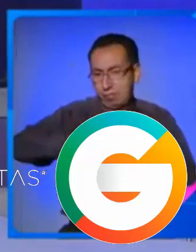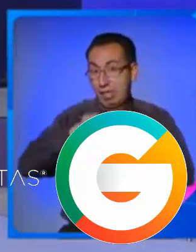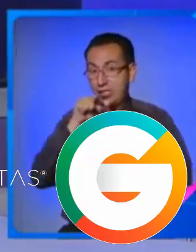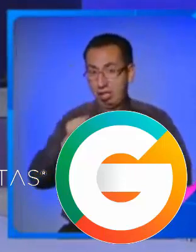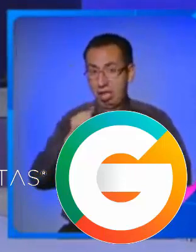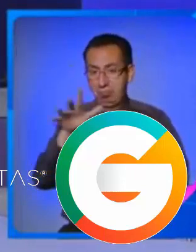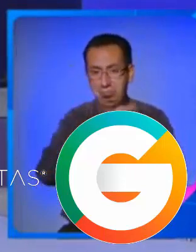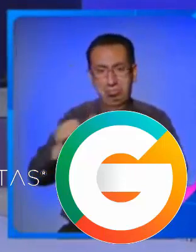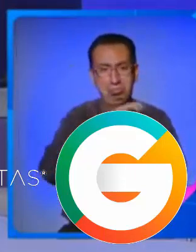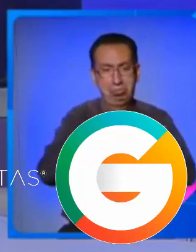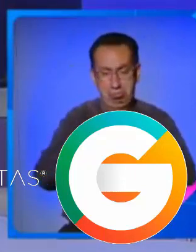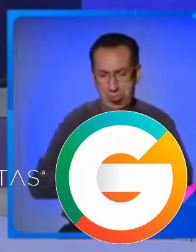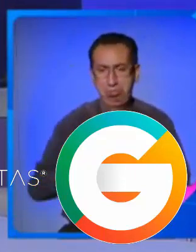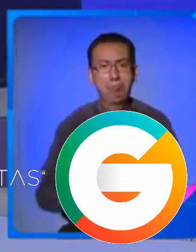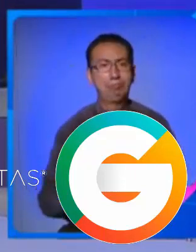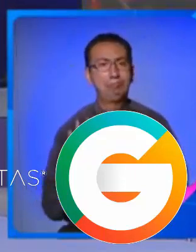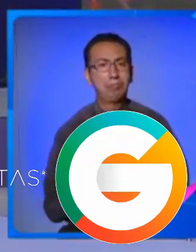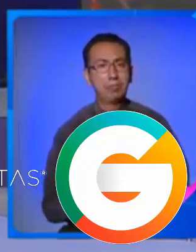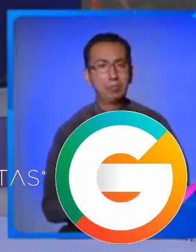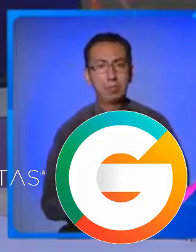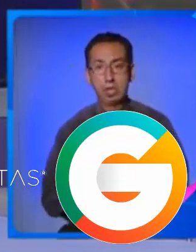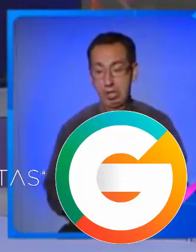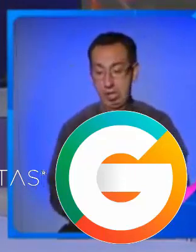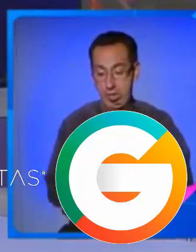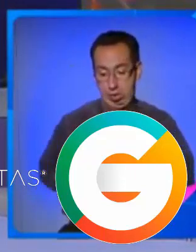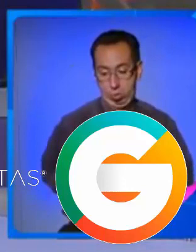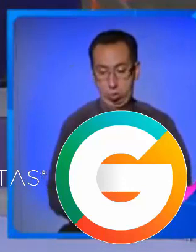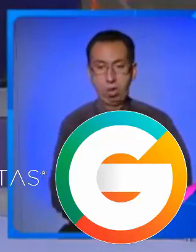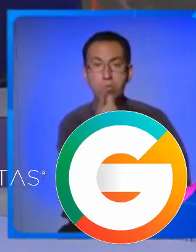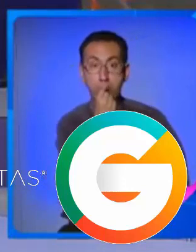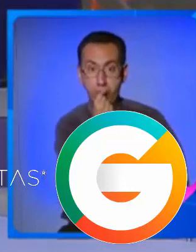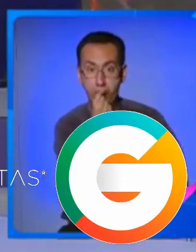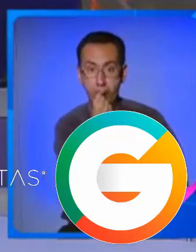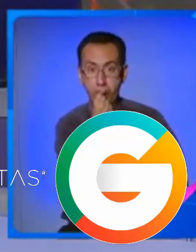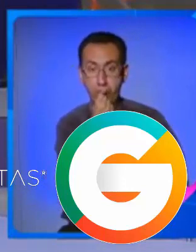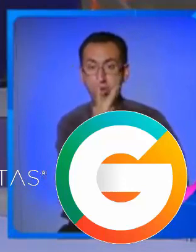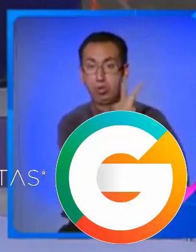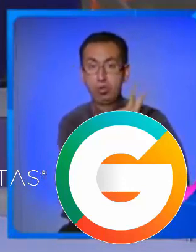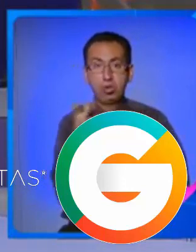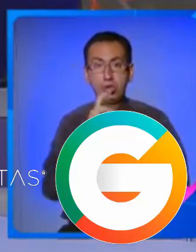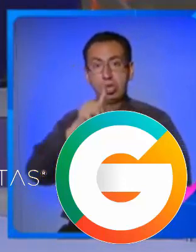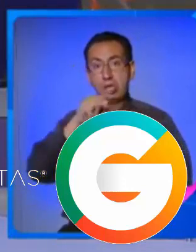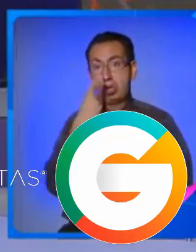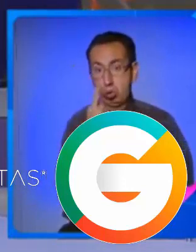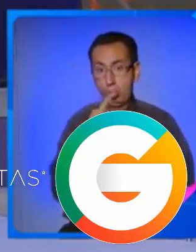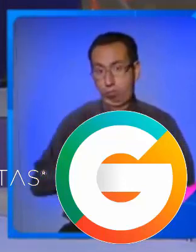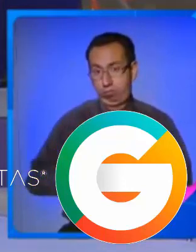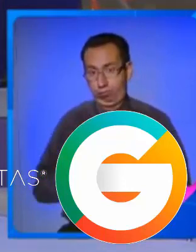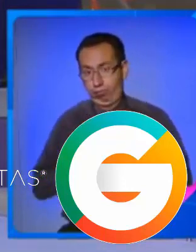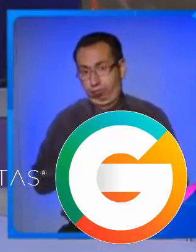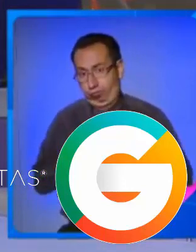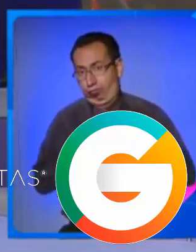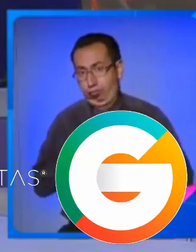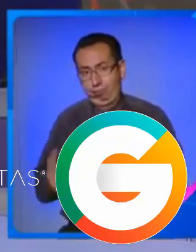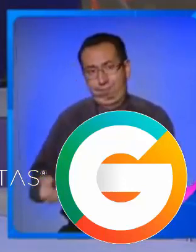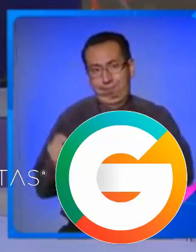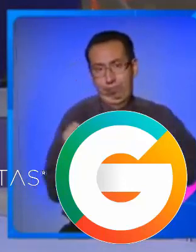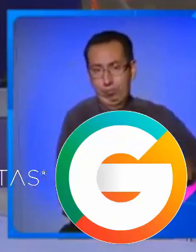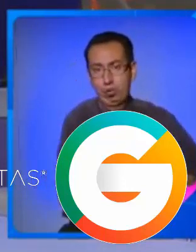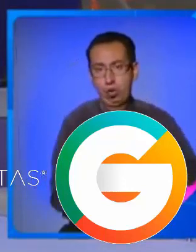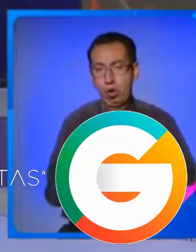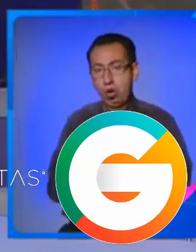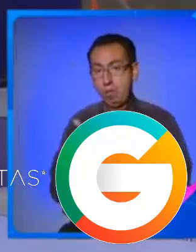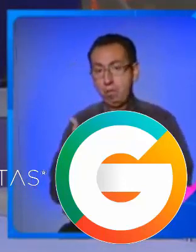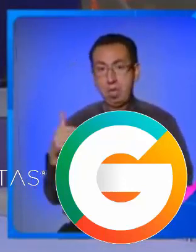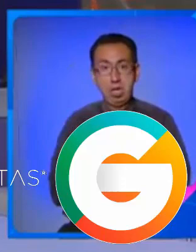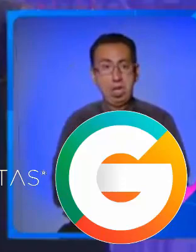la Secretaría de Seguridad Pública del Estado, es decir, las fuerzas del Estado. Se aseguraron 271 armas de fuego, más de 11.000 cartuchos